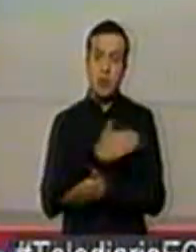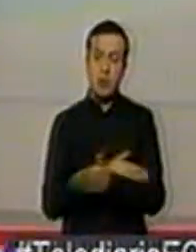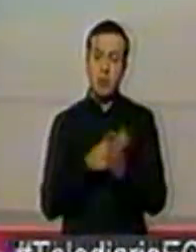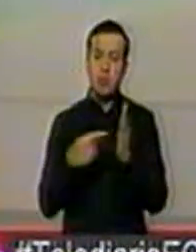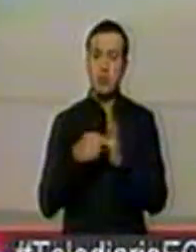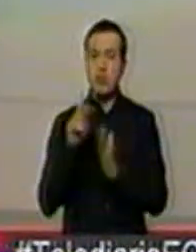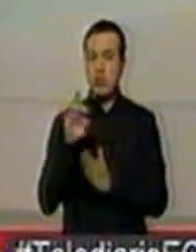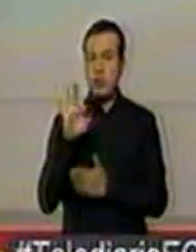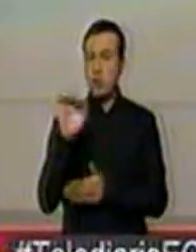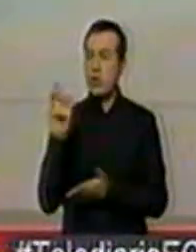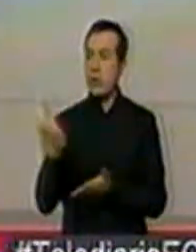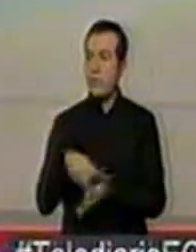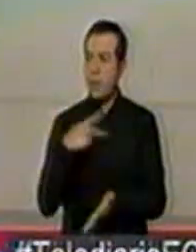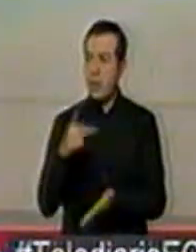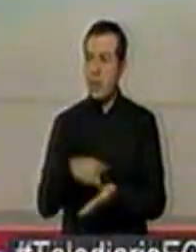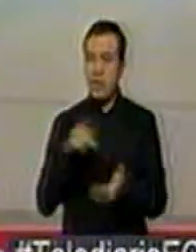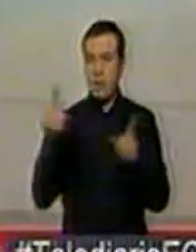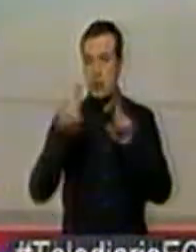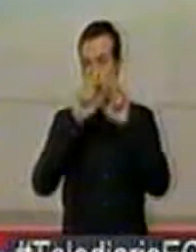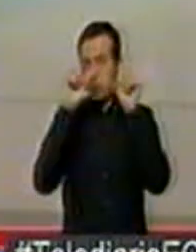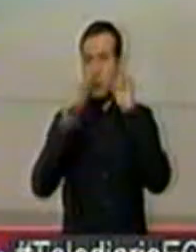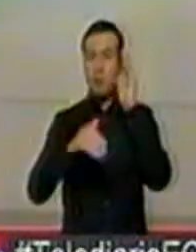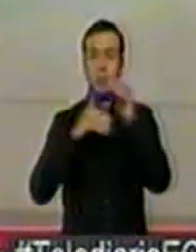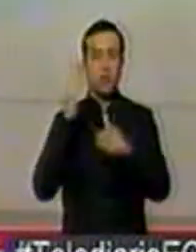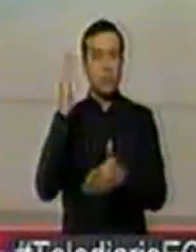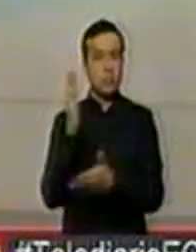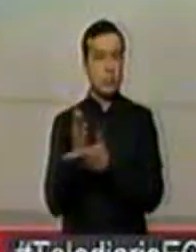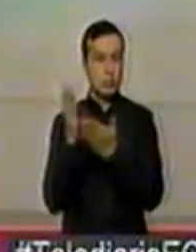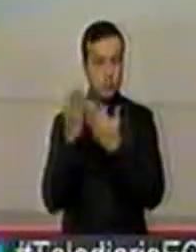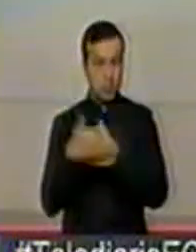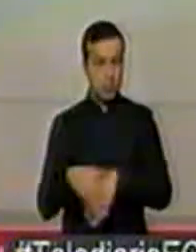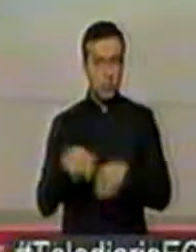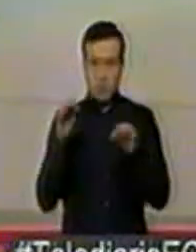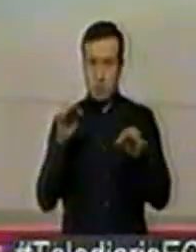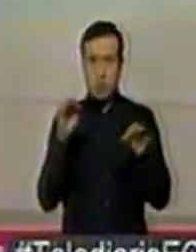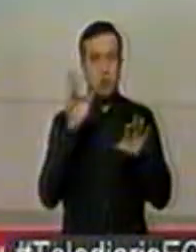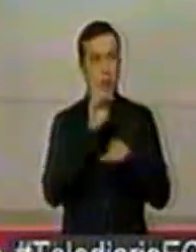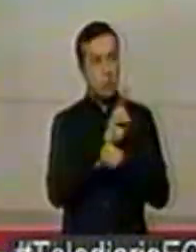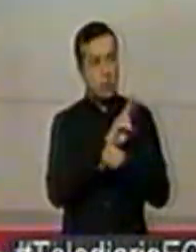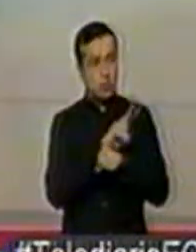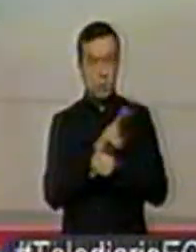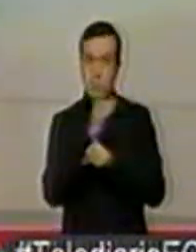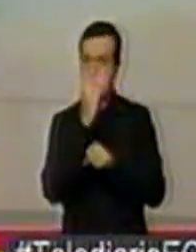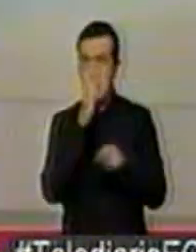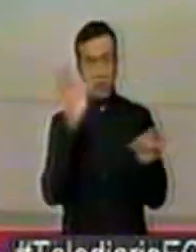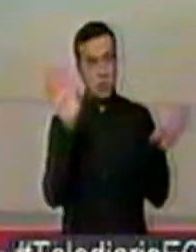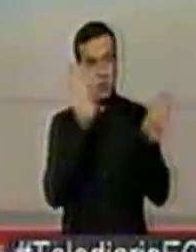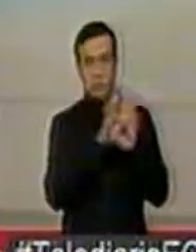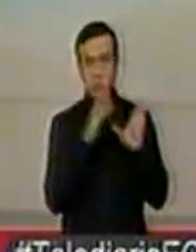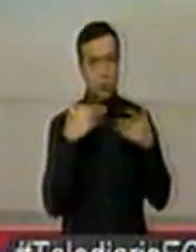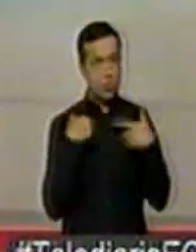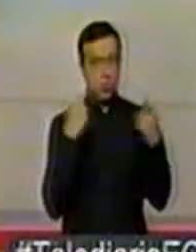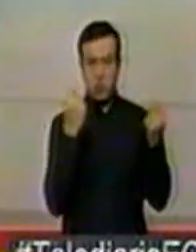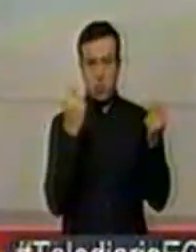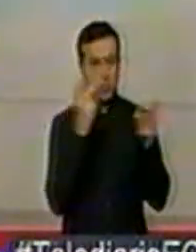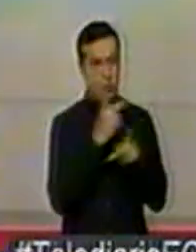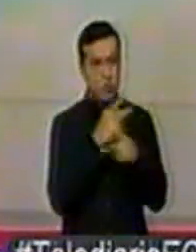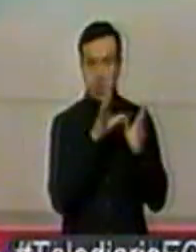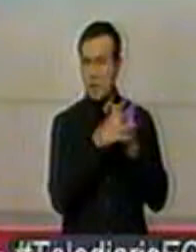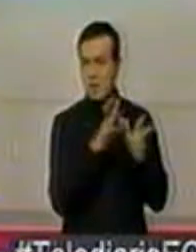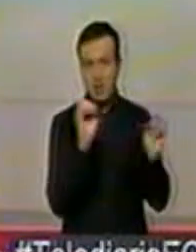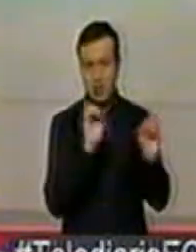a la renta a una empresa que este proceso de liquidación oficialmente por la superintendencia que no genera que no produce